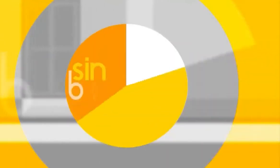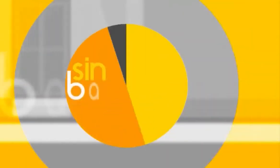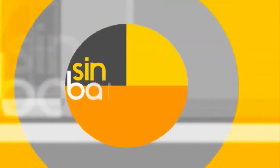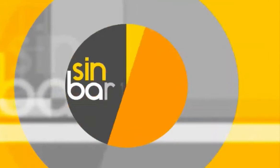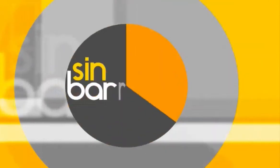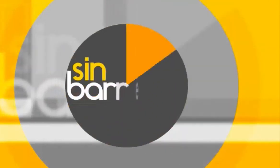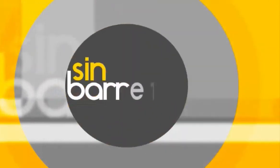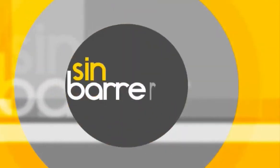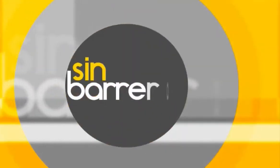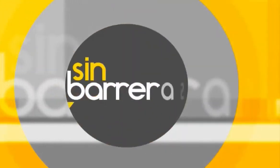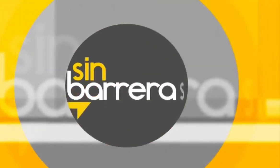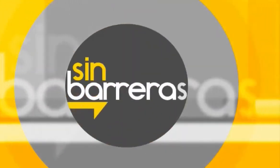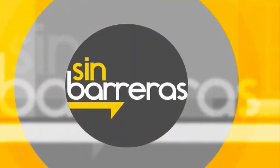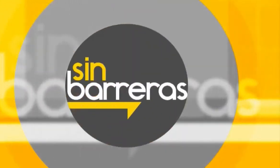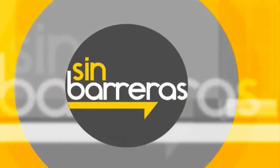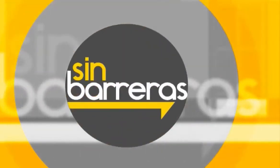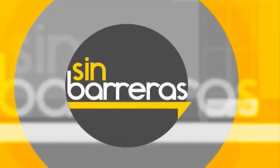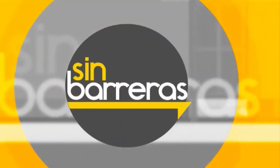¡Gracias!